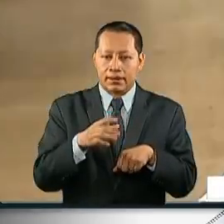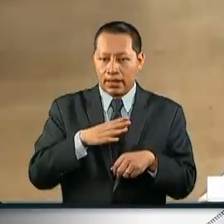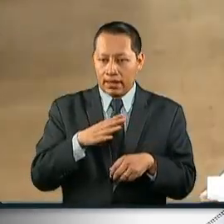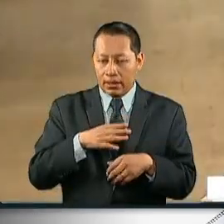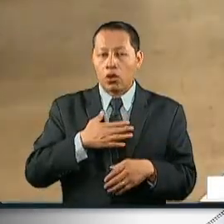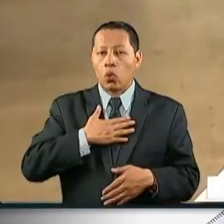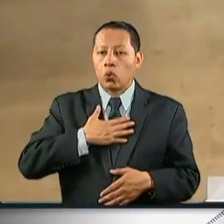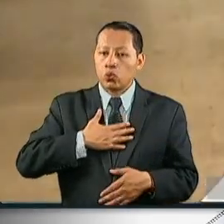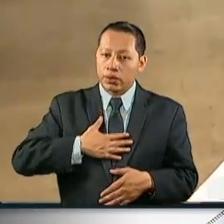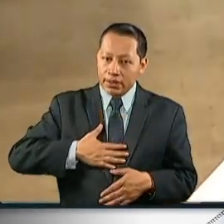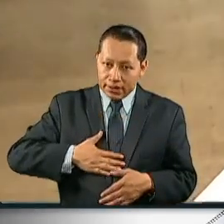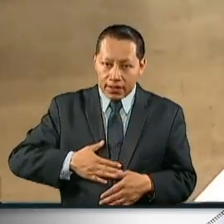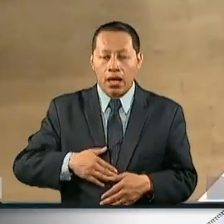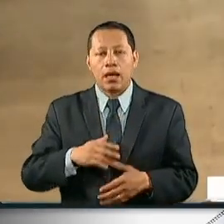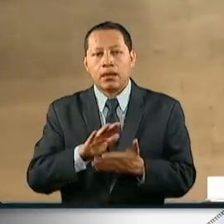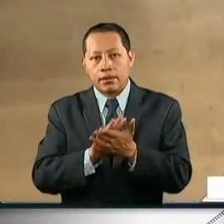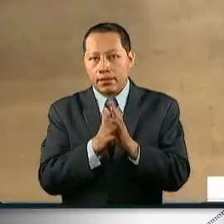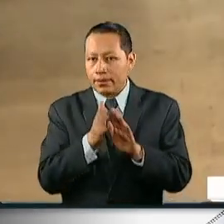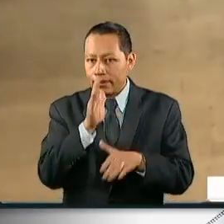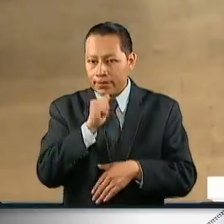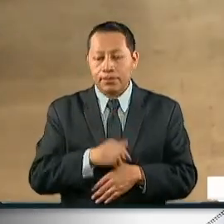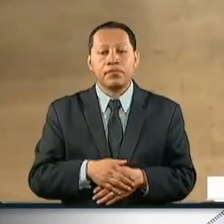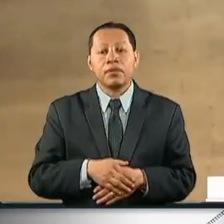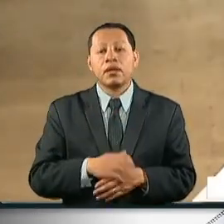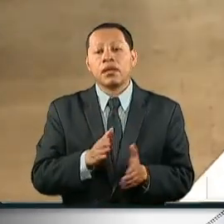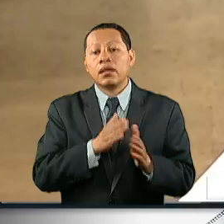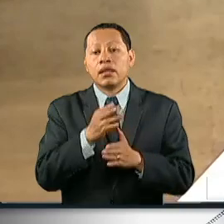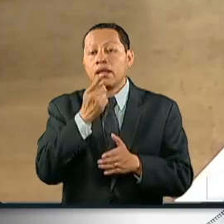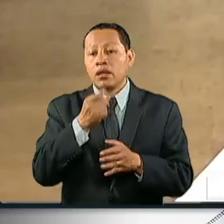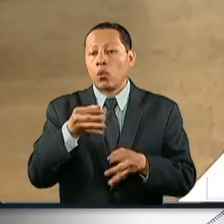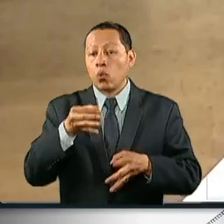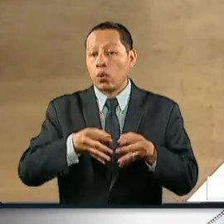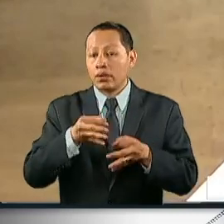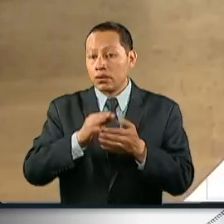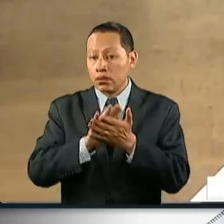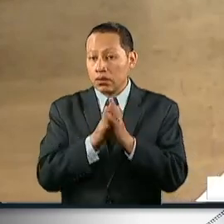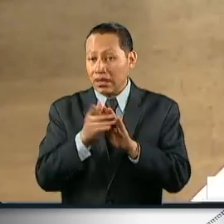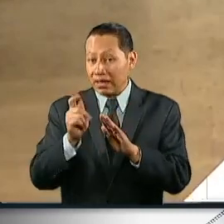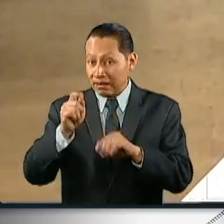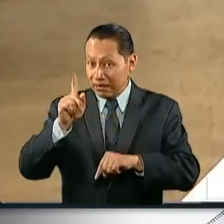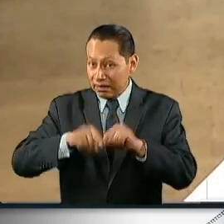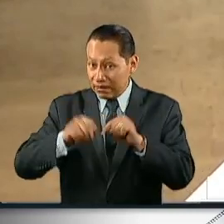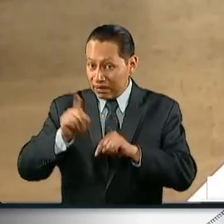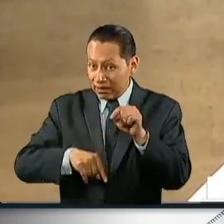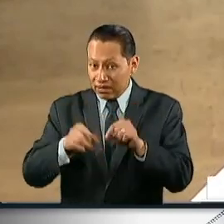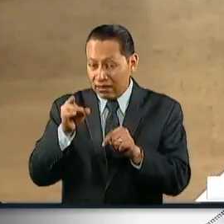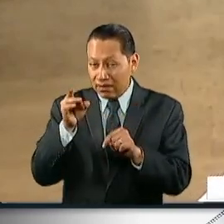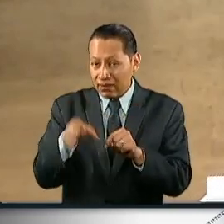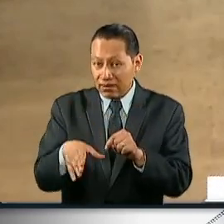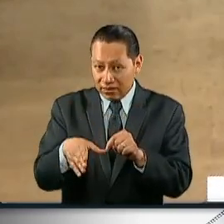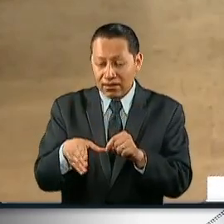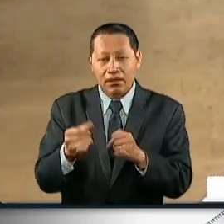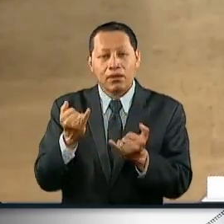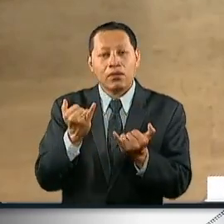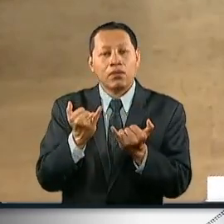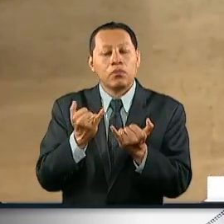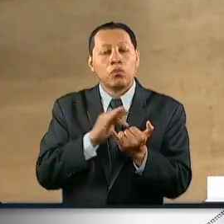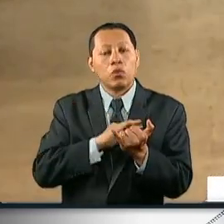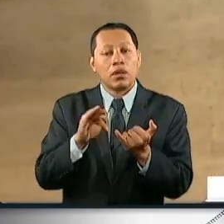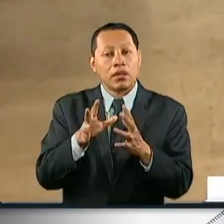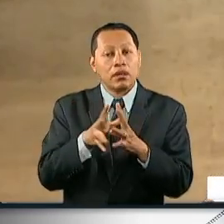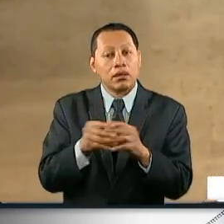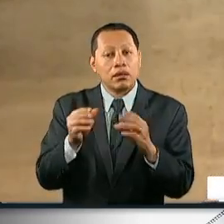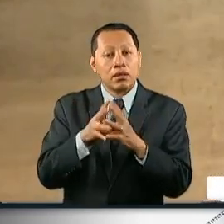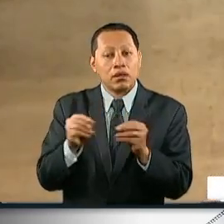y en este caso pues todos los jueces magistrados que no son a modo pues hay que destituirlos destruirlos y sobre todo desaparecer como